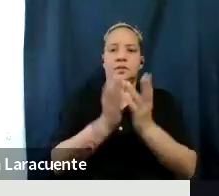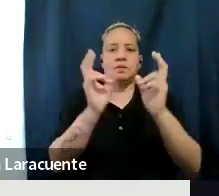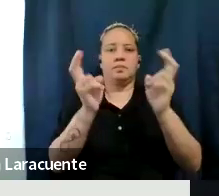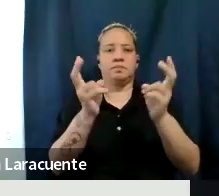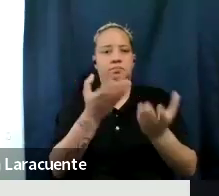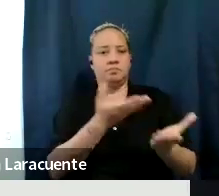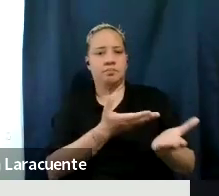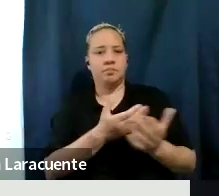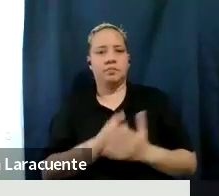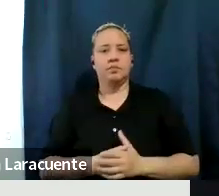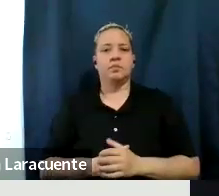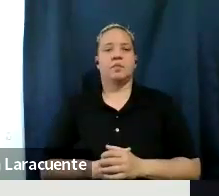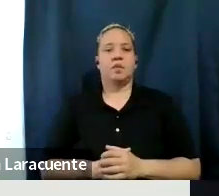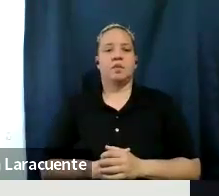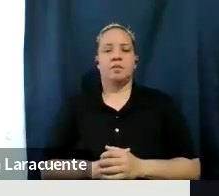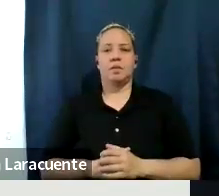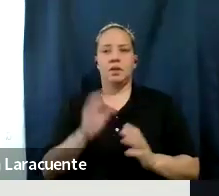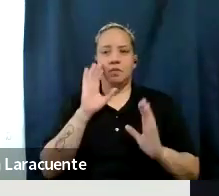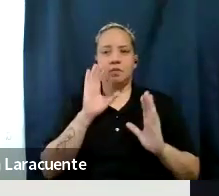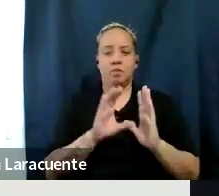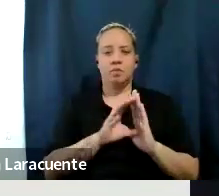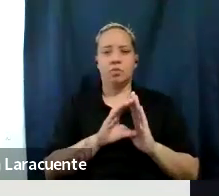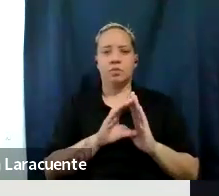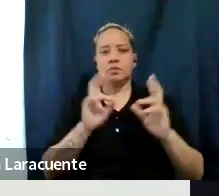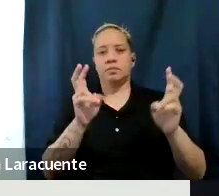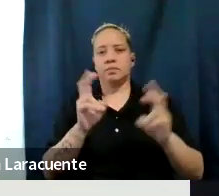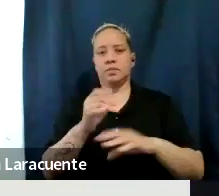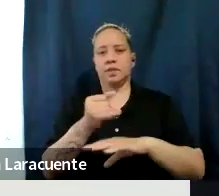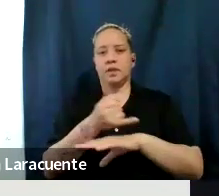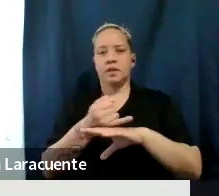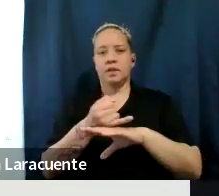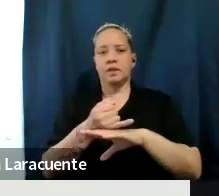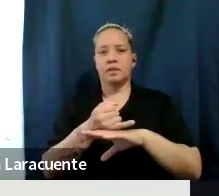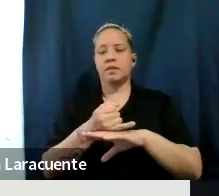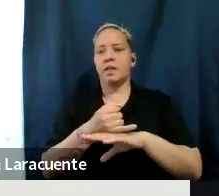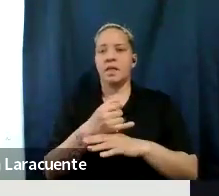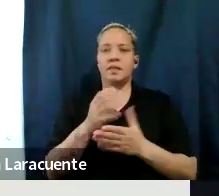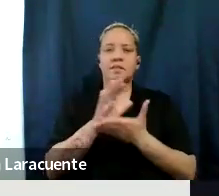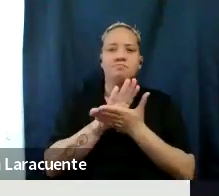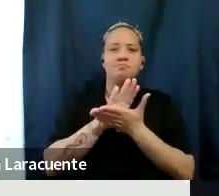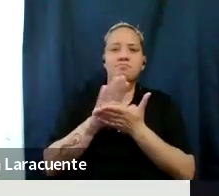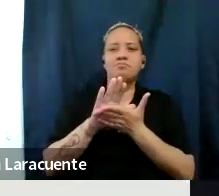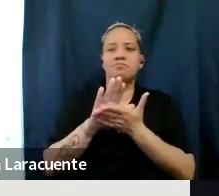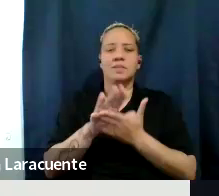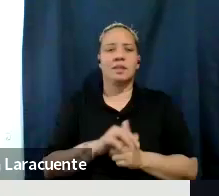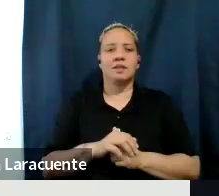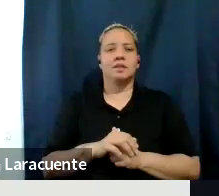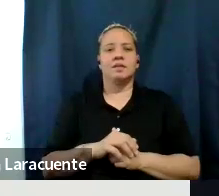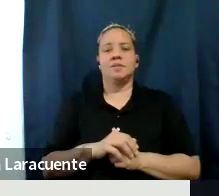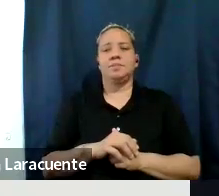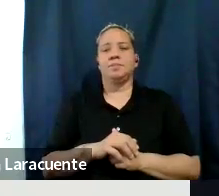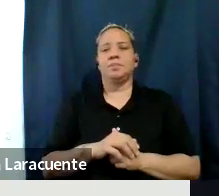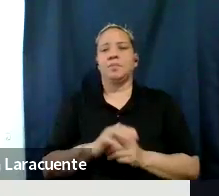ahí en la imagen, que tendrá por título Isla de la Simpatía, que es como Juan Ramón Jiménez va